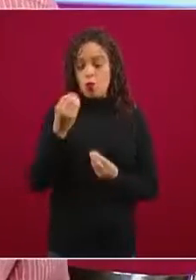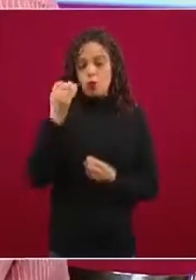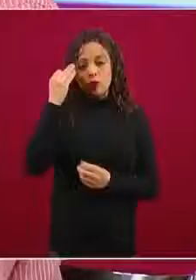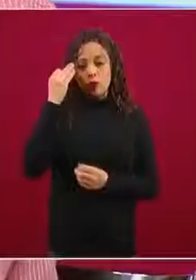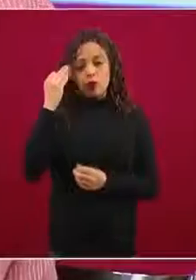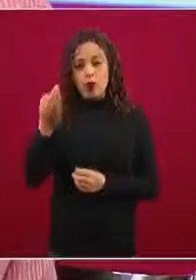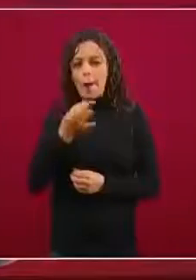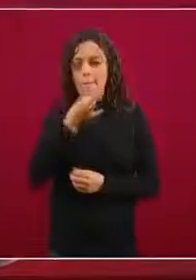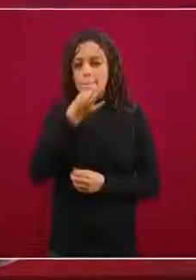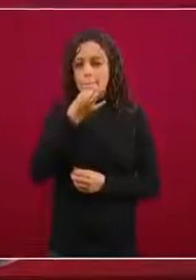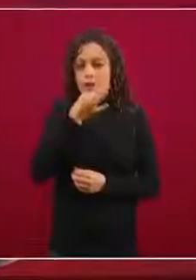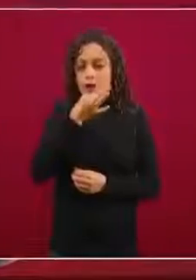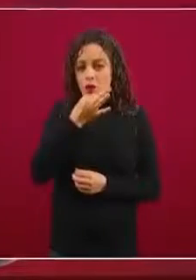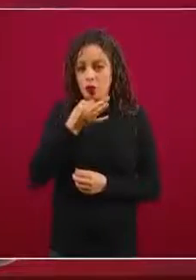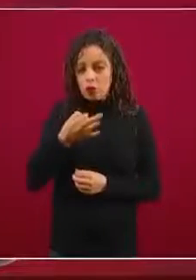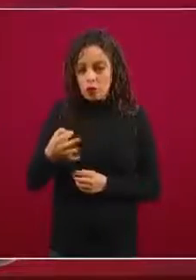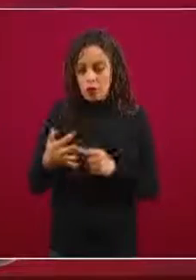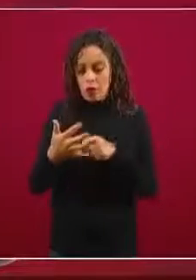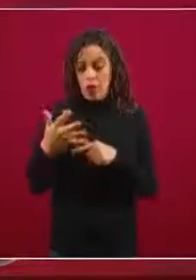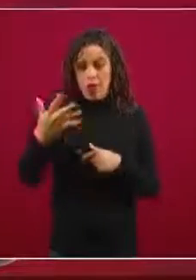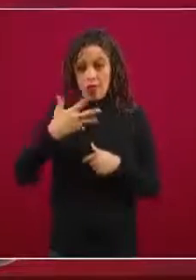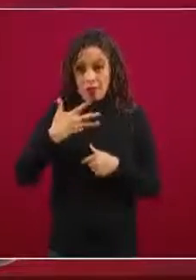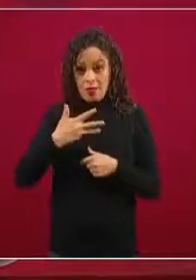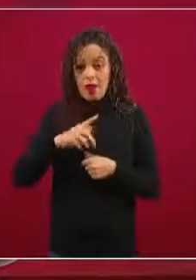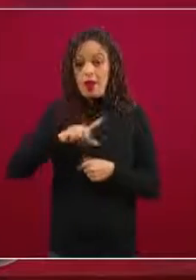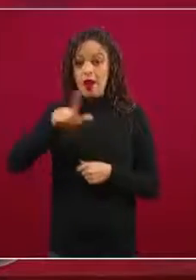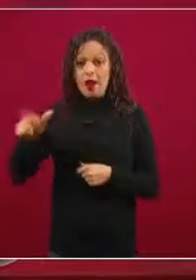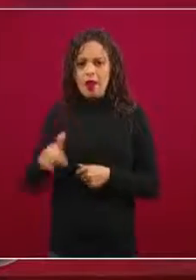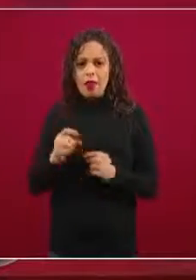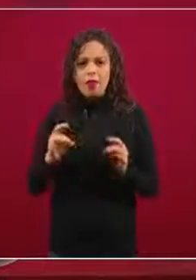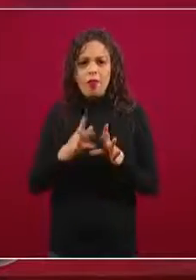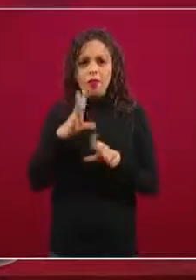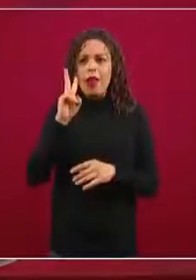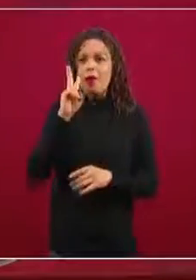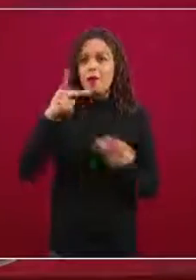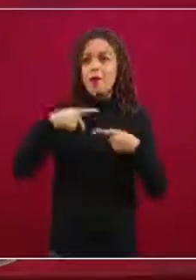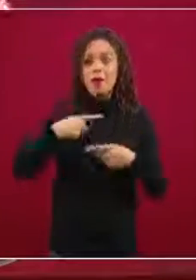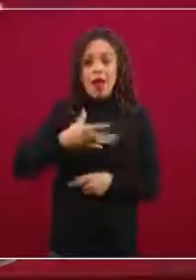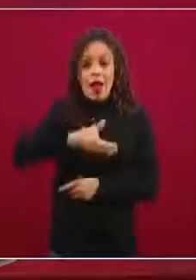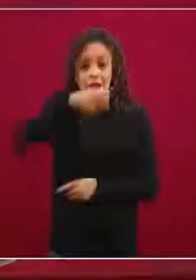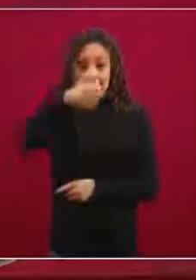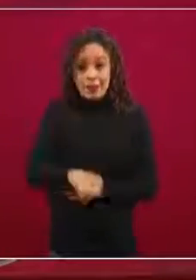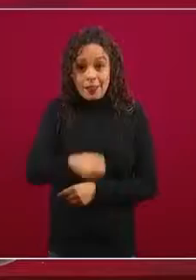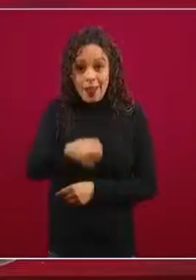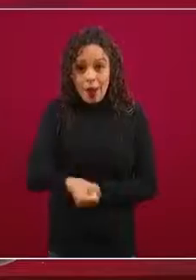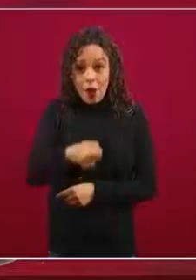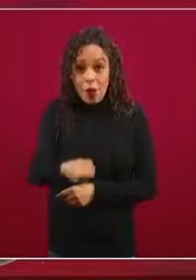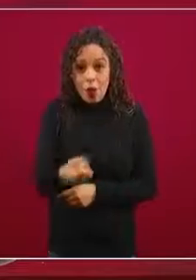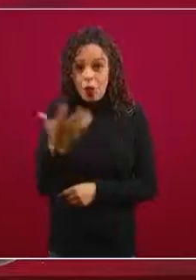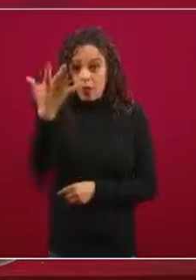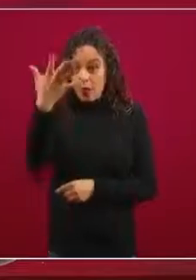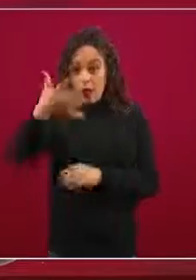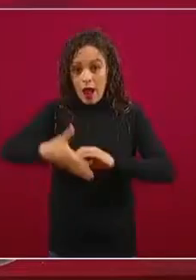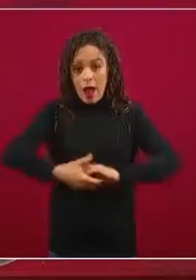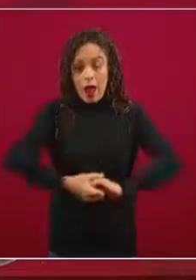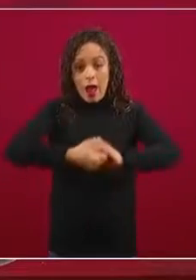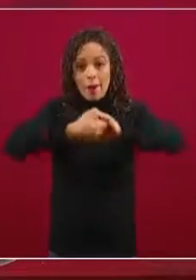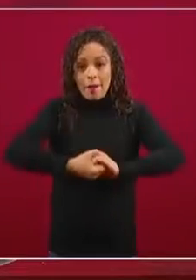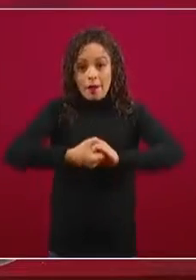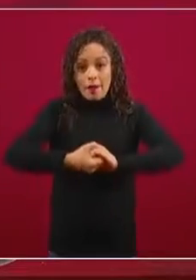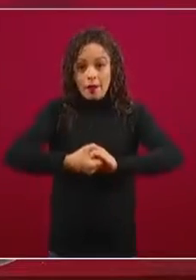esa persona, si saluda de mano a una persona que no está enferma, le va a llevar a la mano los